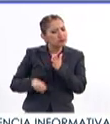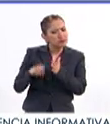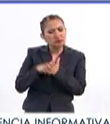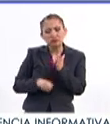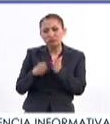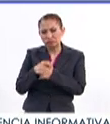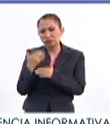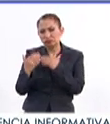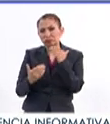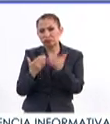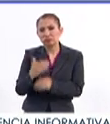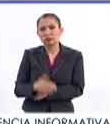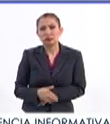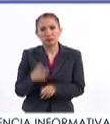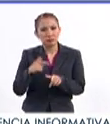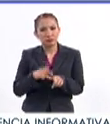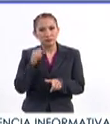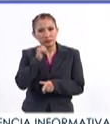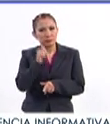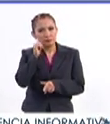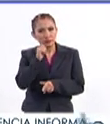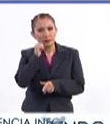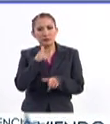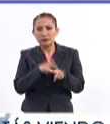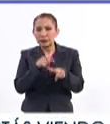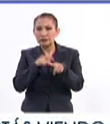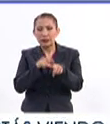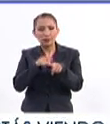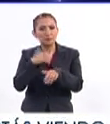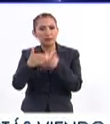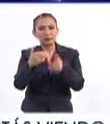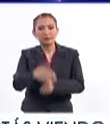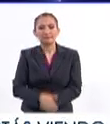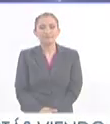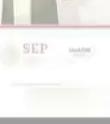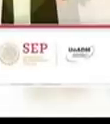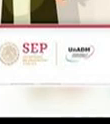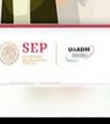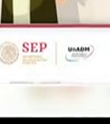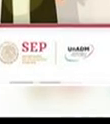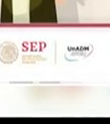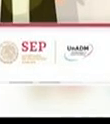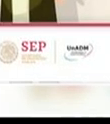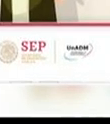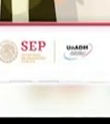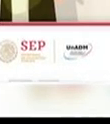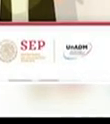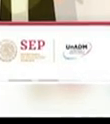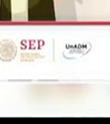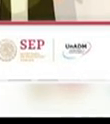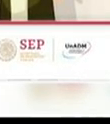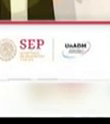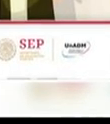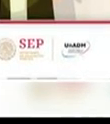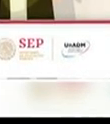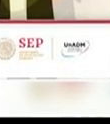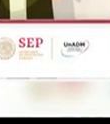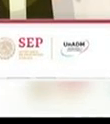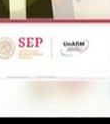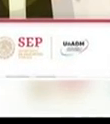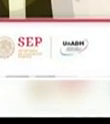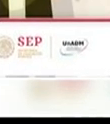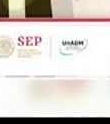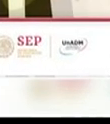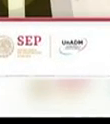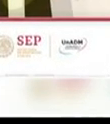porque eso es lo más importante, siempre seguir adelante. La Universidad Abierta y a Distancia de México